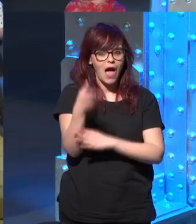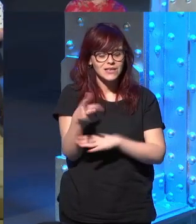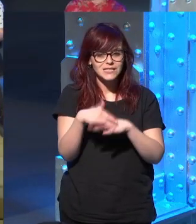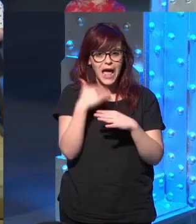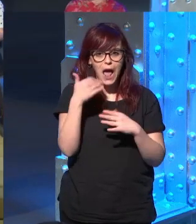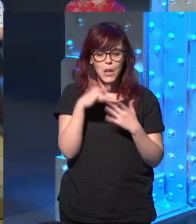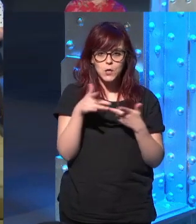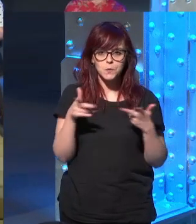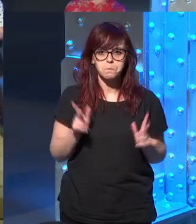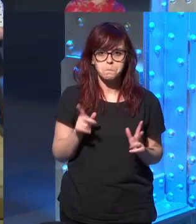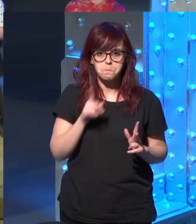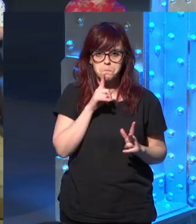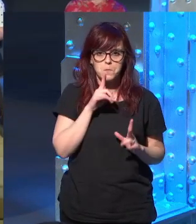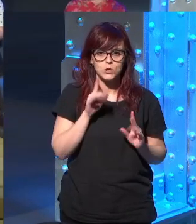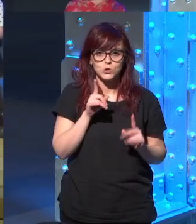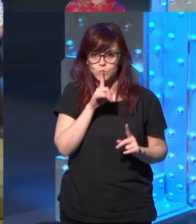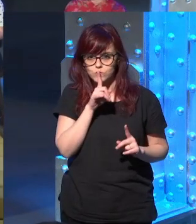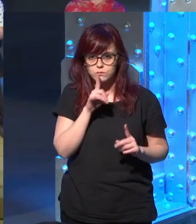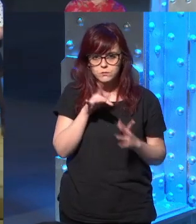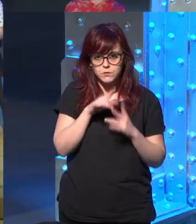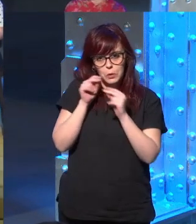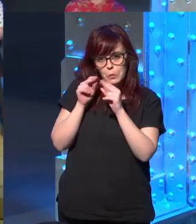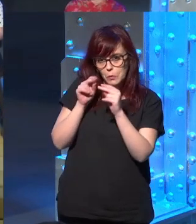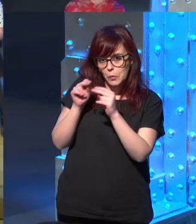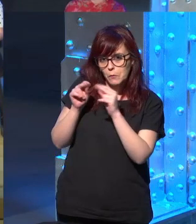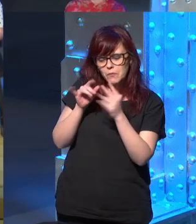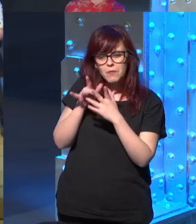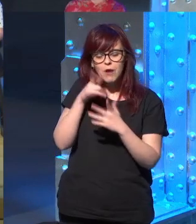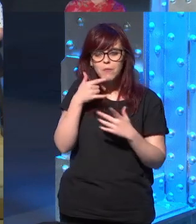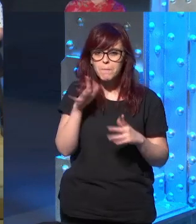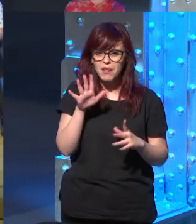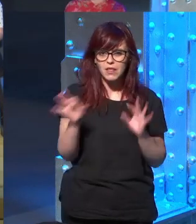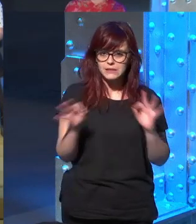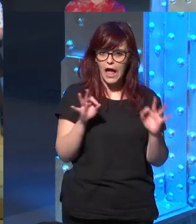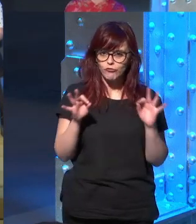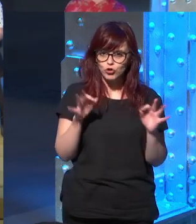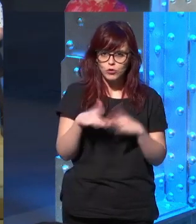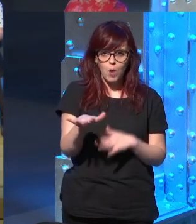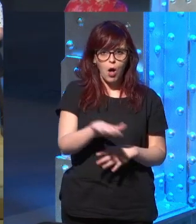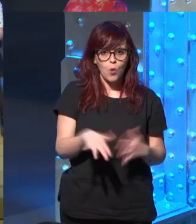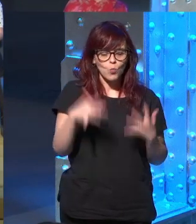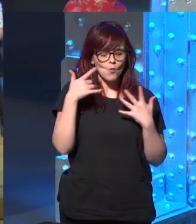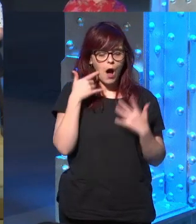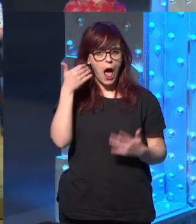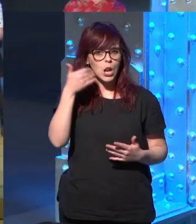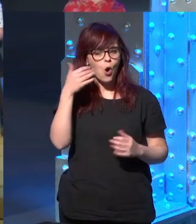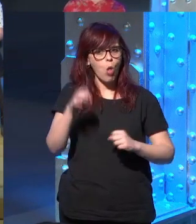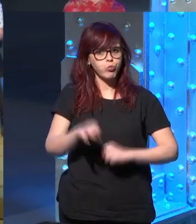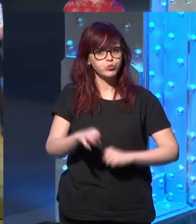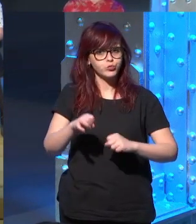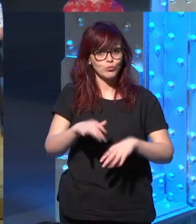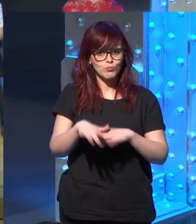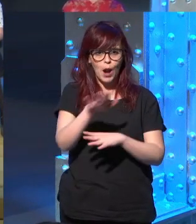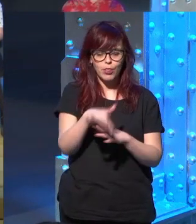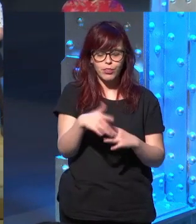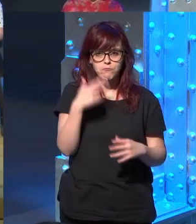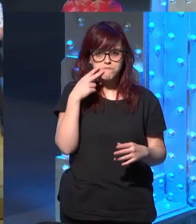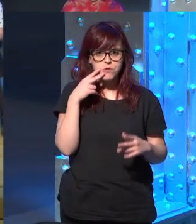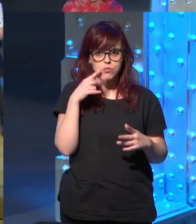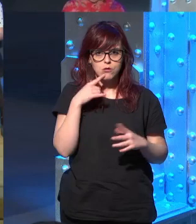sitio de estar rígido, en silencio, cállate, tío, ¿qué tal? Tienes como que estar a la altura de este espacio adulto, digamos, ¿no?